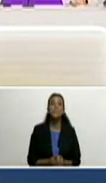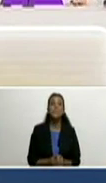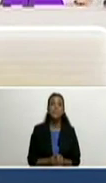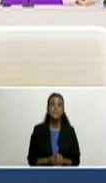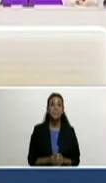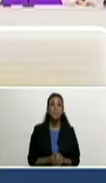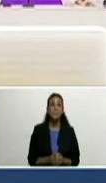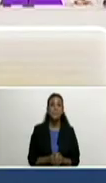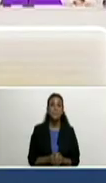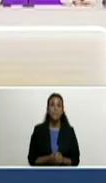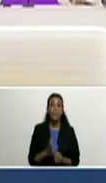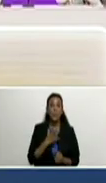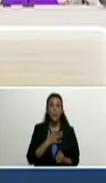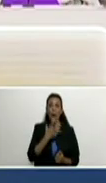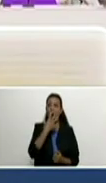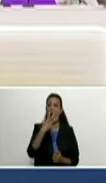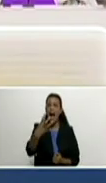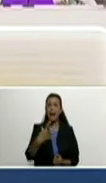Yo las amo.